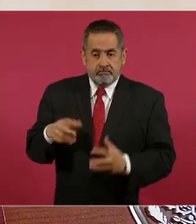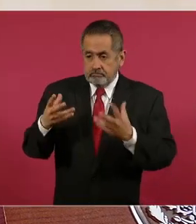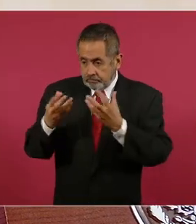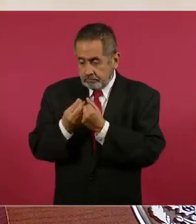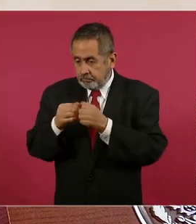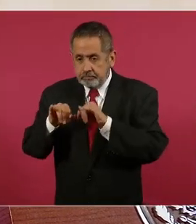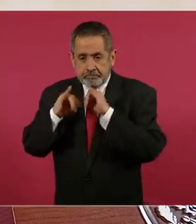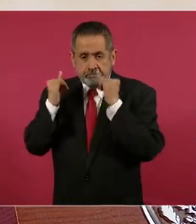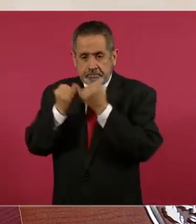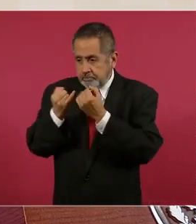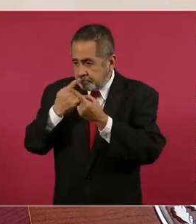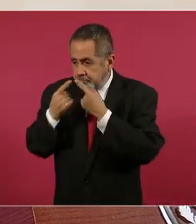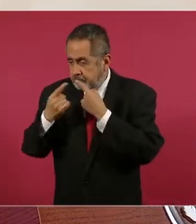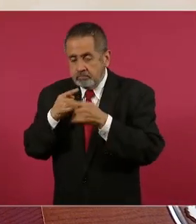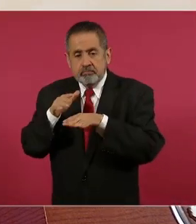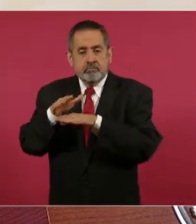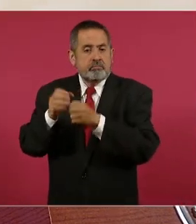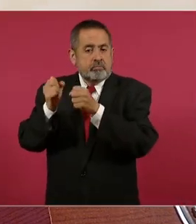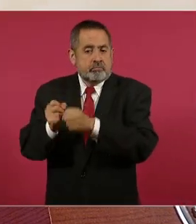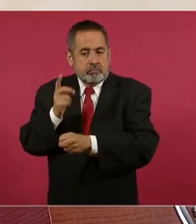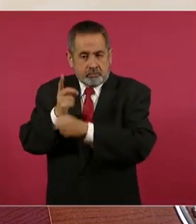revisamos lo de seguridad